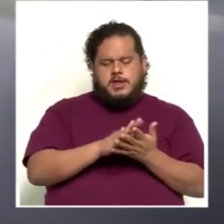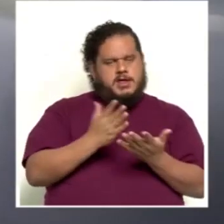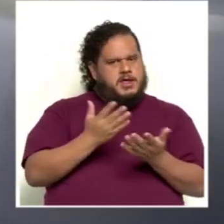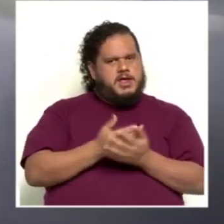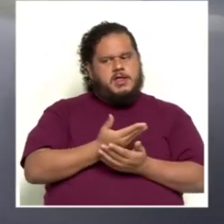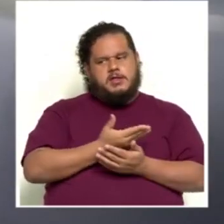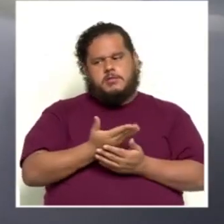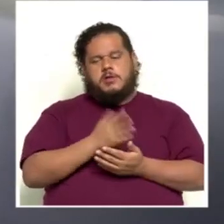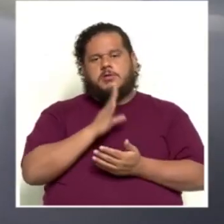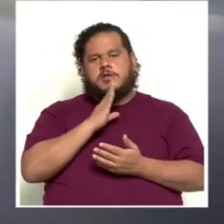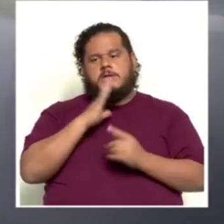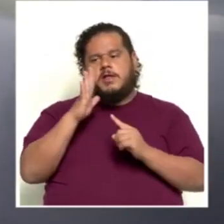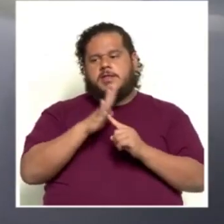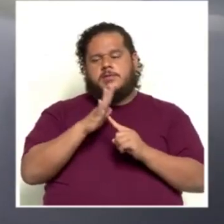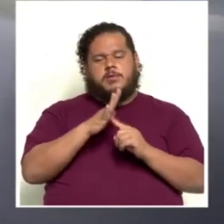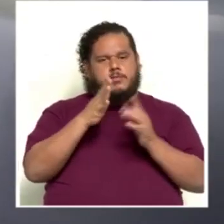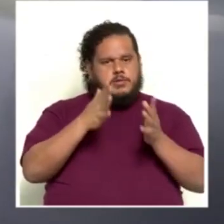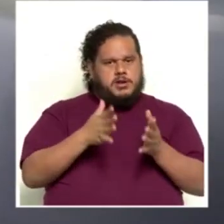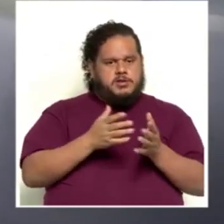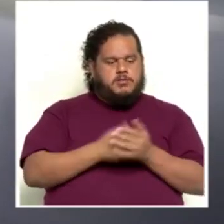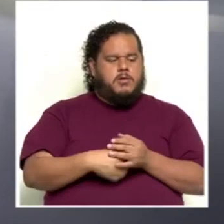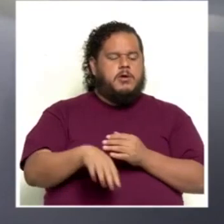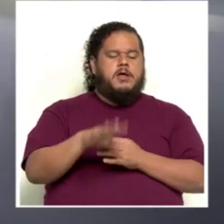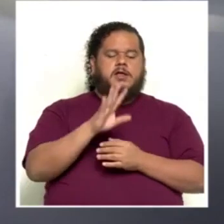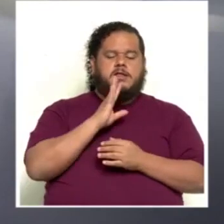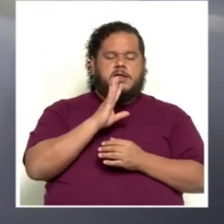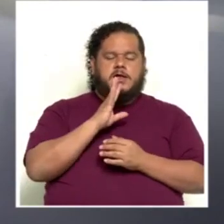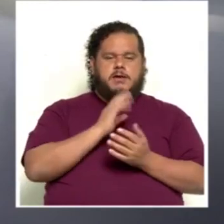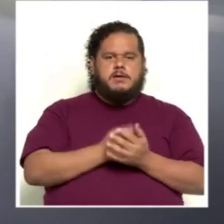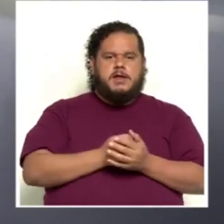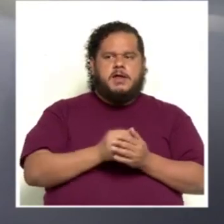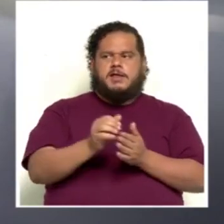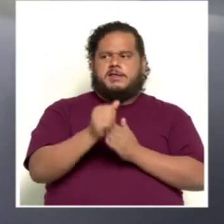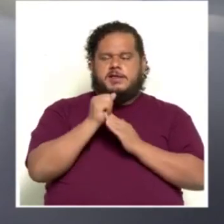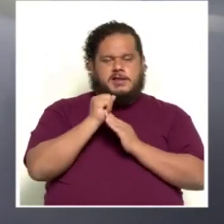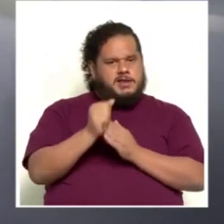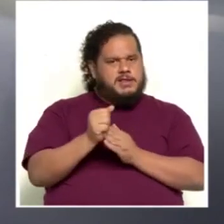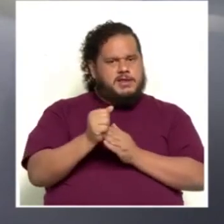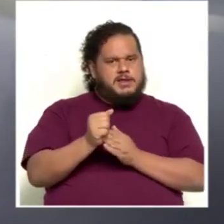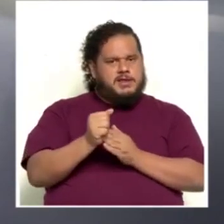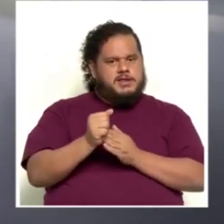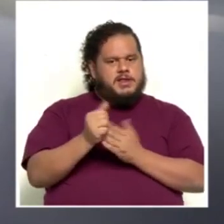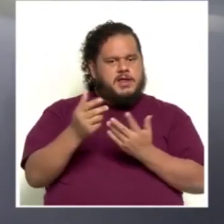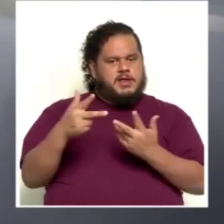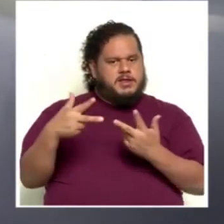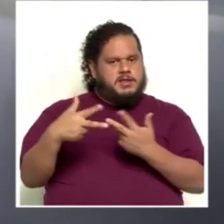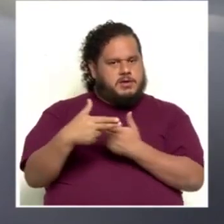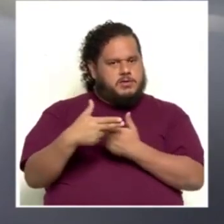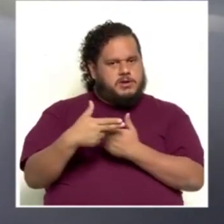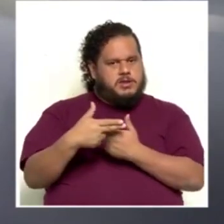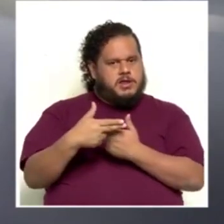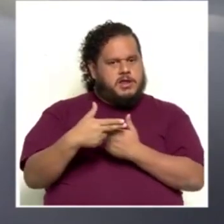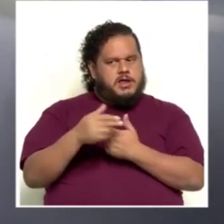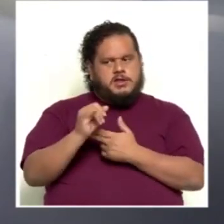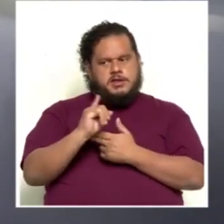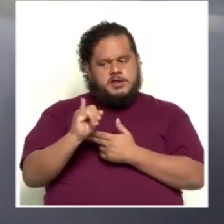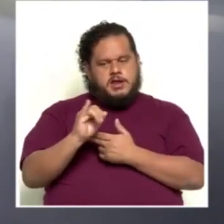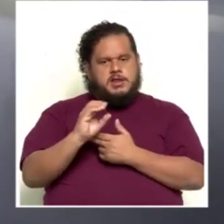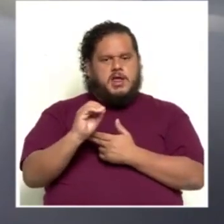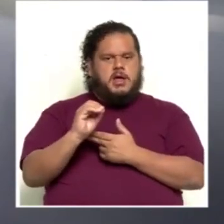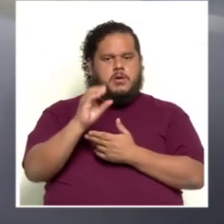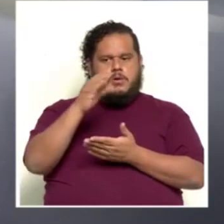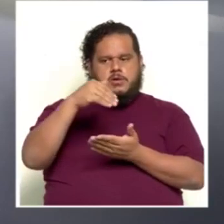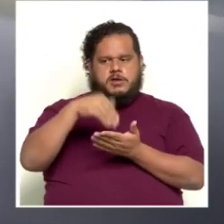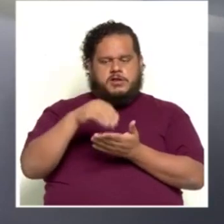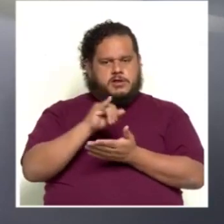de populismo se habla de líderes de corte de izquierda o de